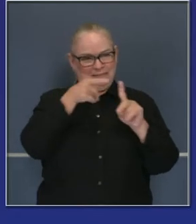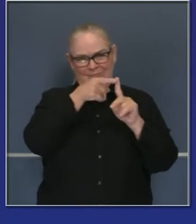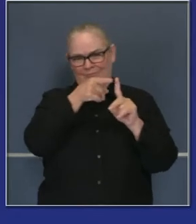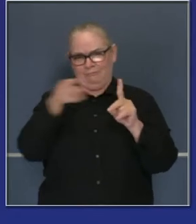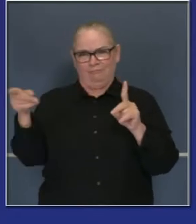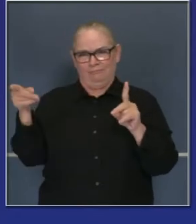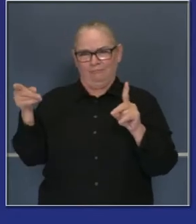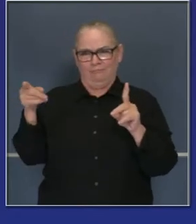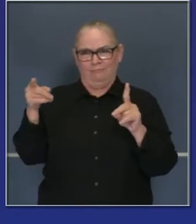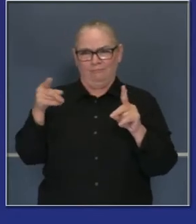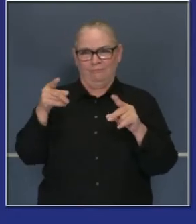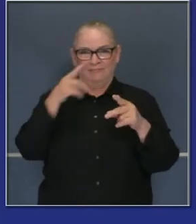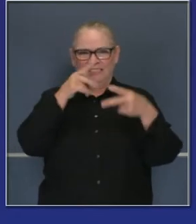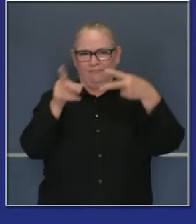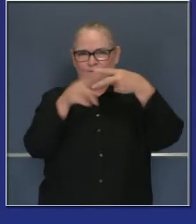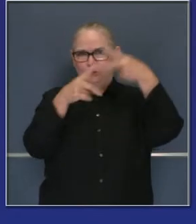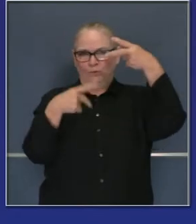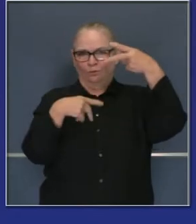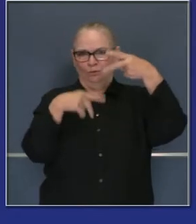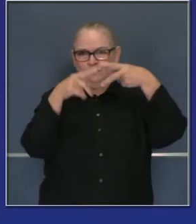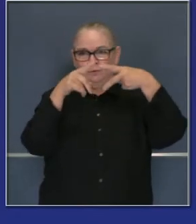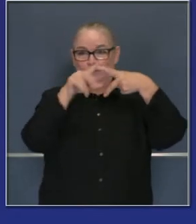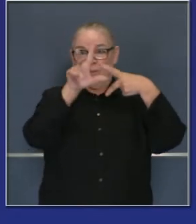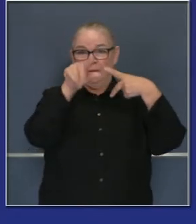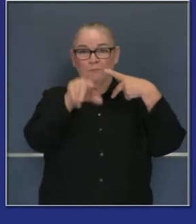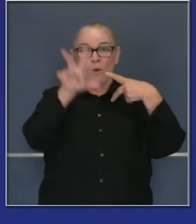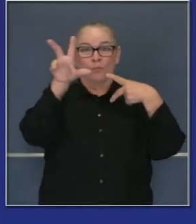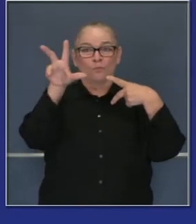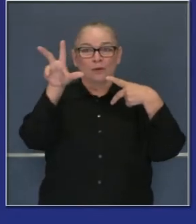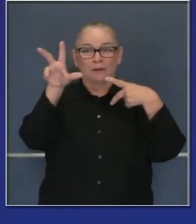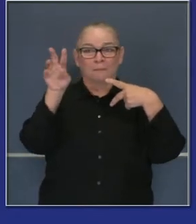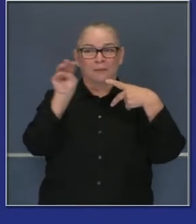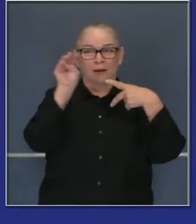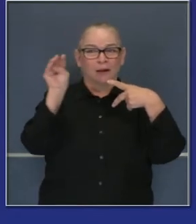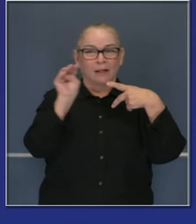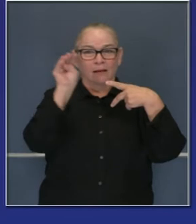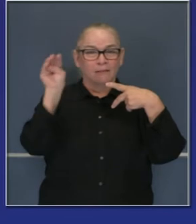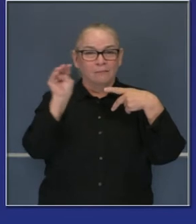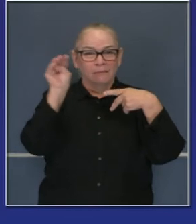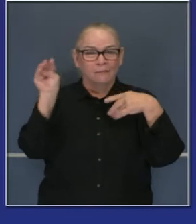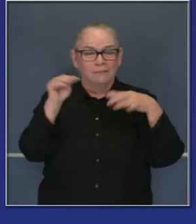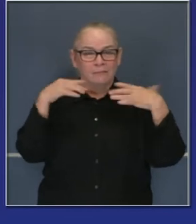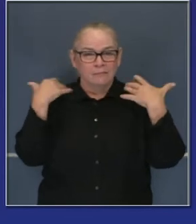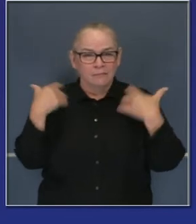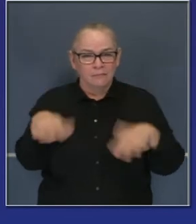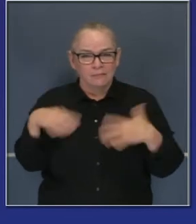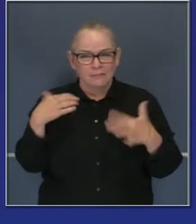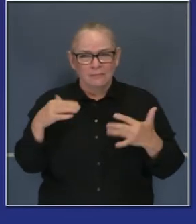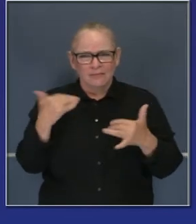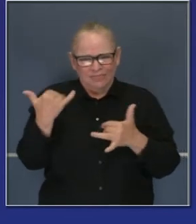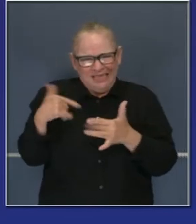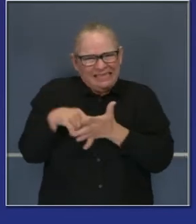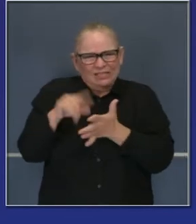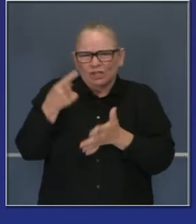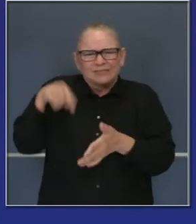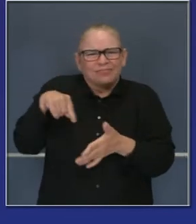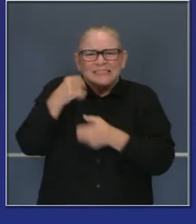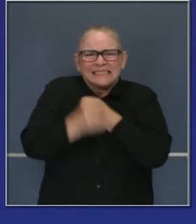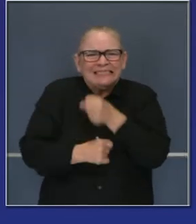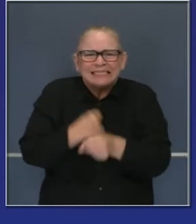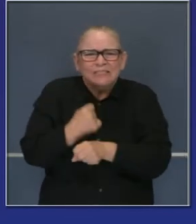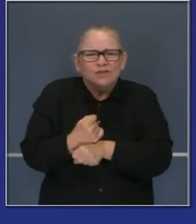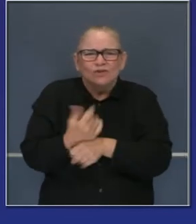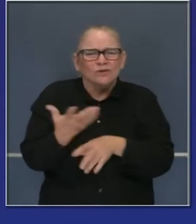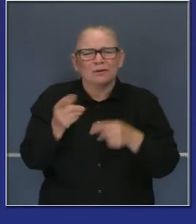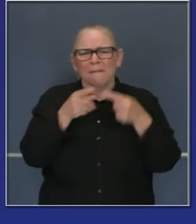solamente las primeras dos barras 3.4 millones de acres punto 7 millones de acres han sido quemados en